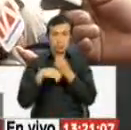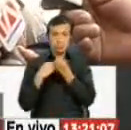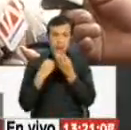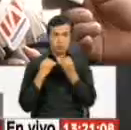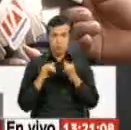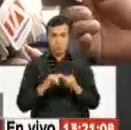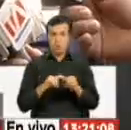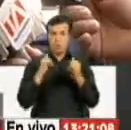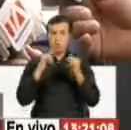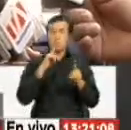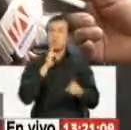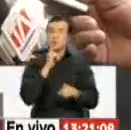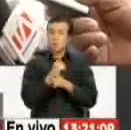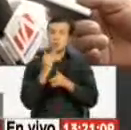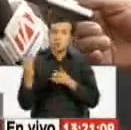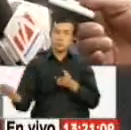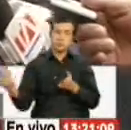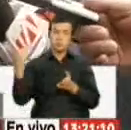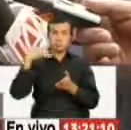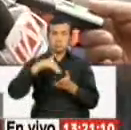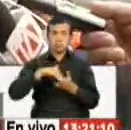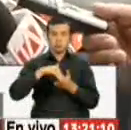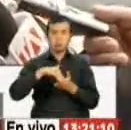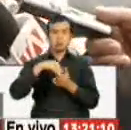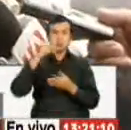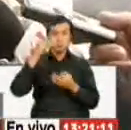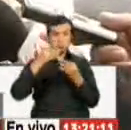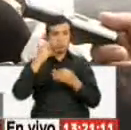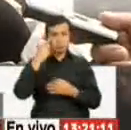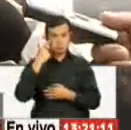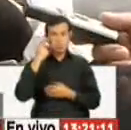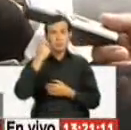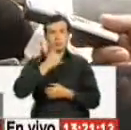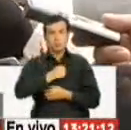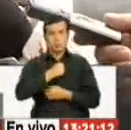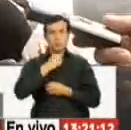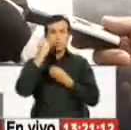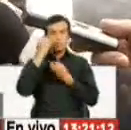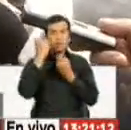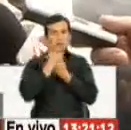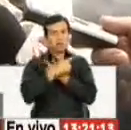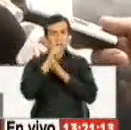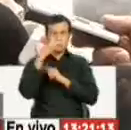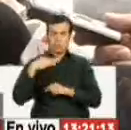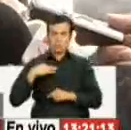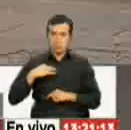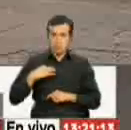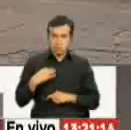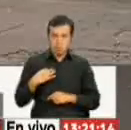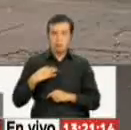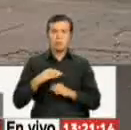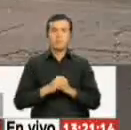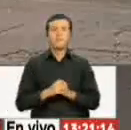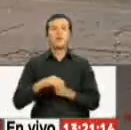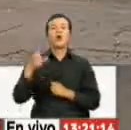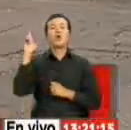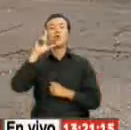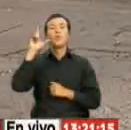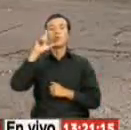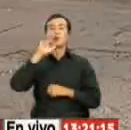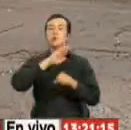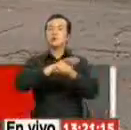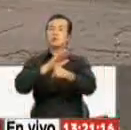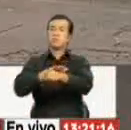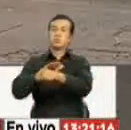misma línea el día de hoy hemos comparecido ante esta audiencia para rendir nuestra versión libre y voluntaria para este lunes también